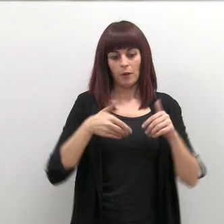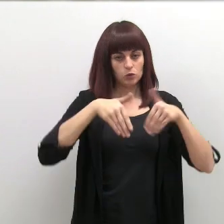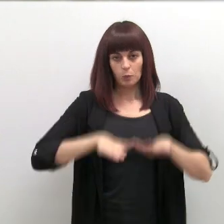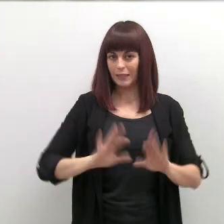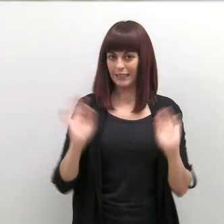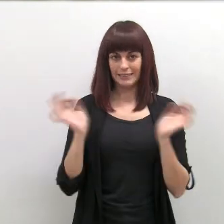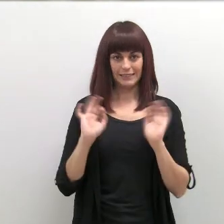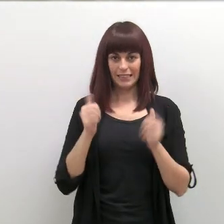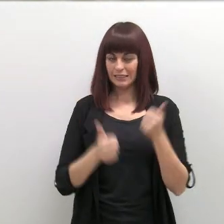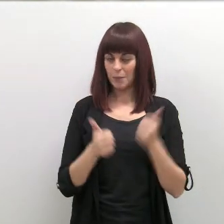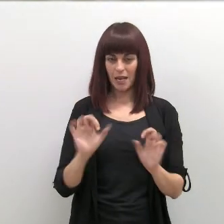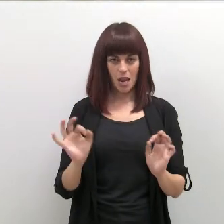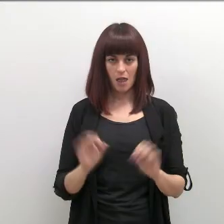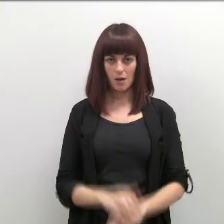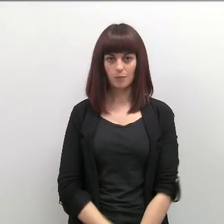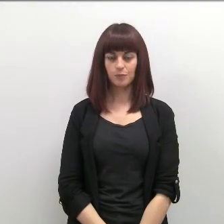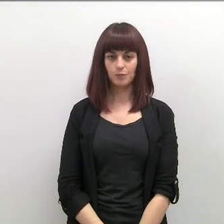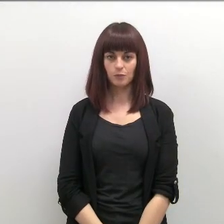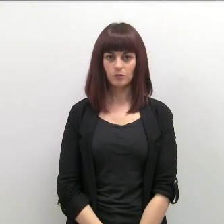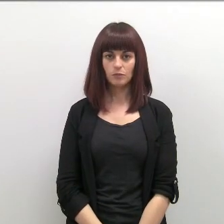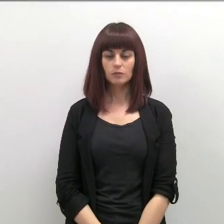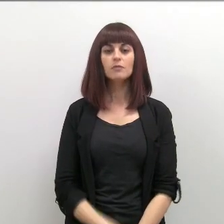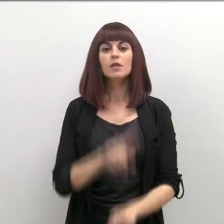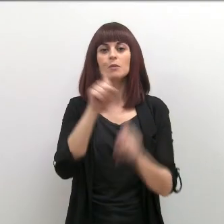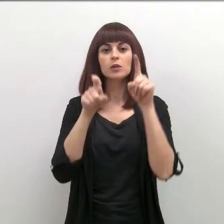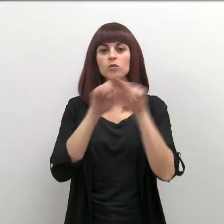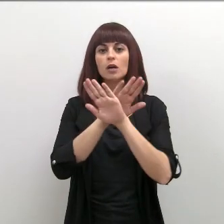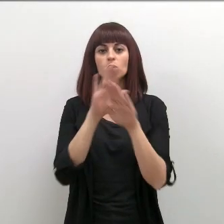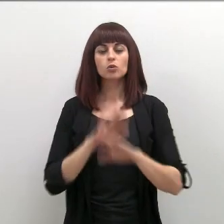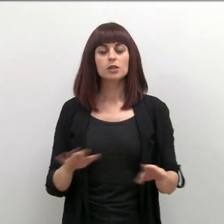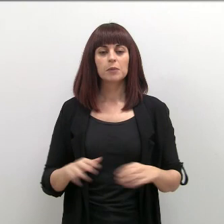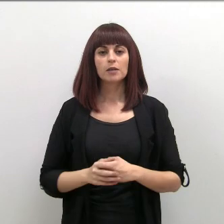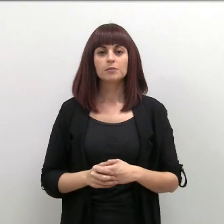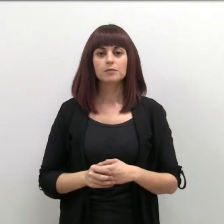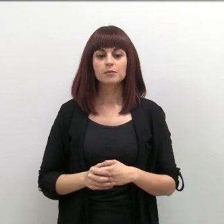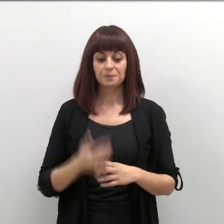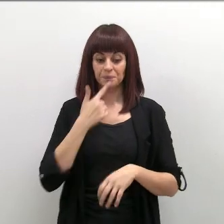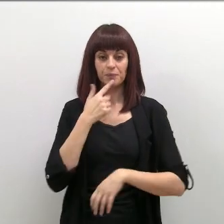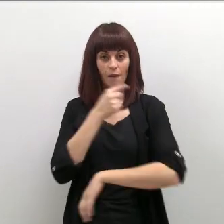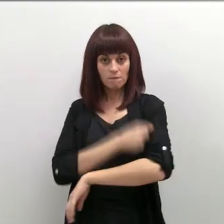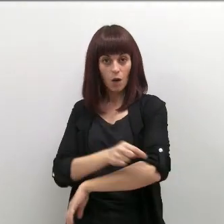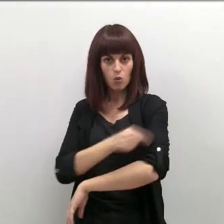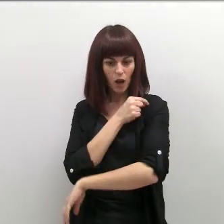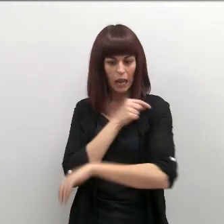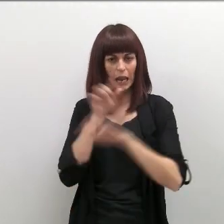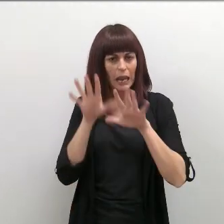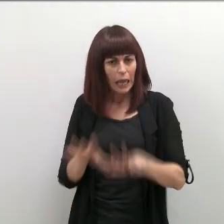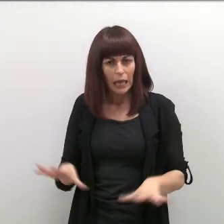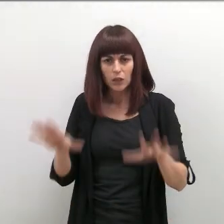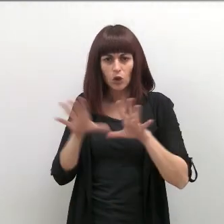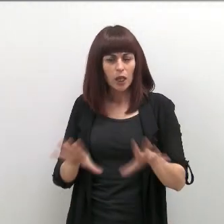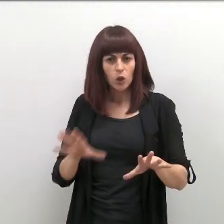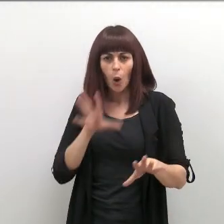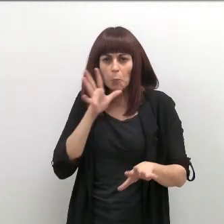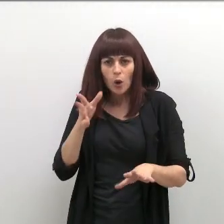en suspender exámenes. Y la última es la siguiente. ¿El ritmo de vacunación es lento porque se están reservando